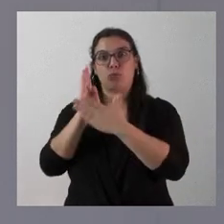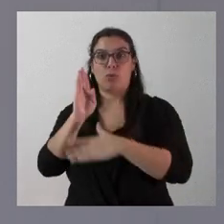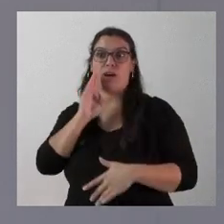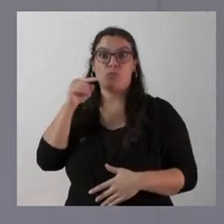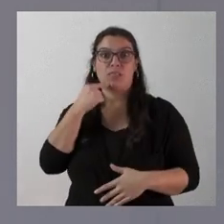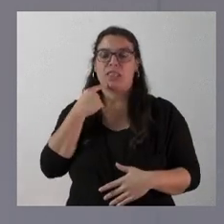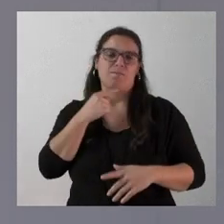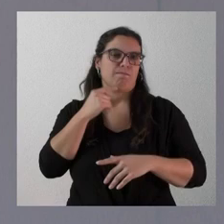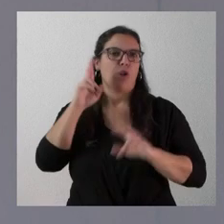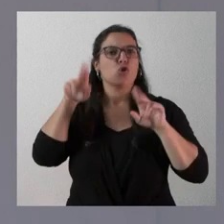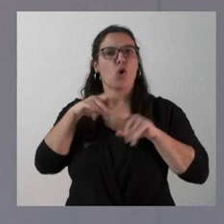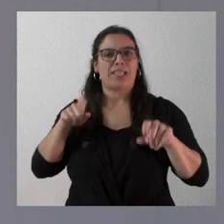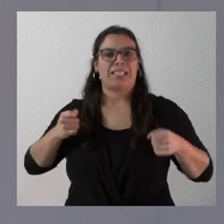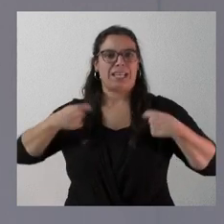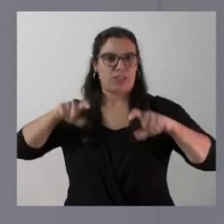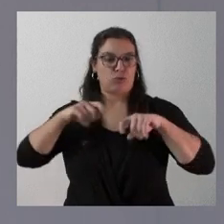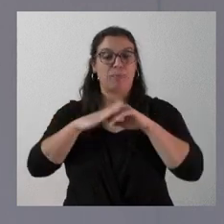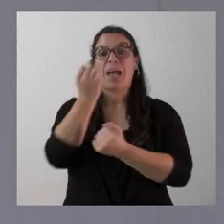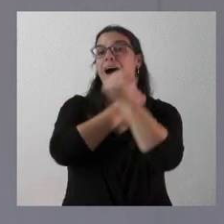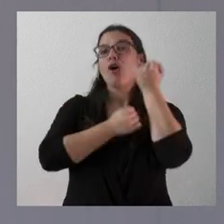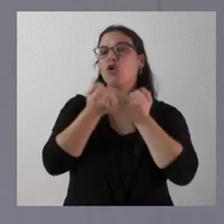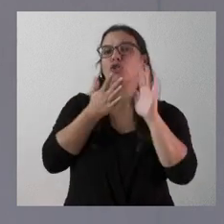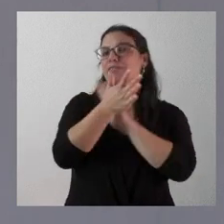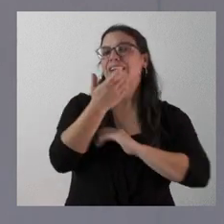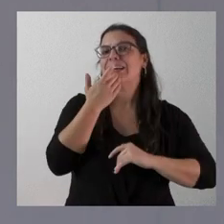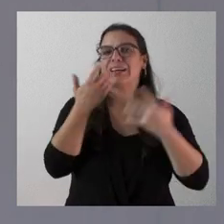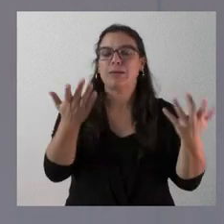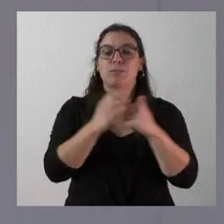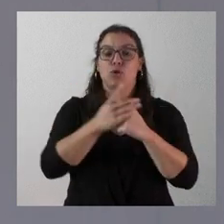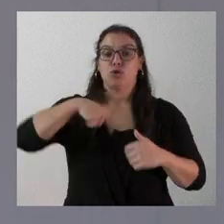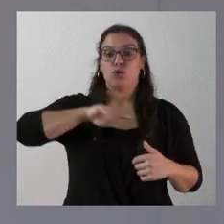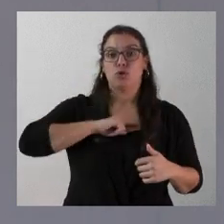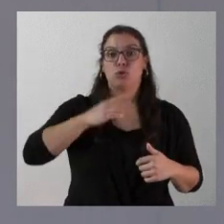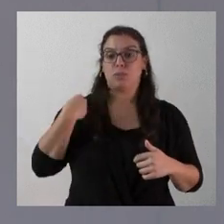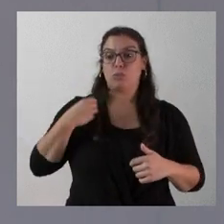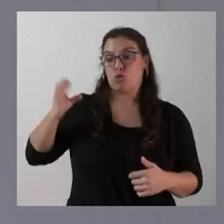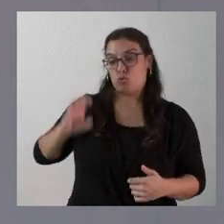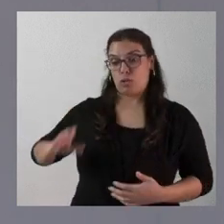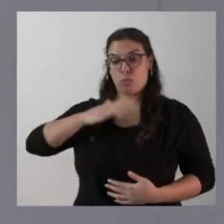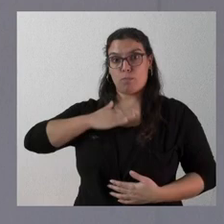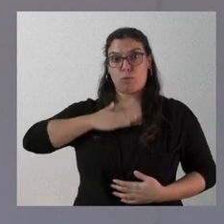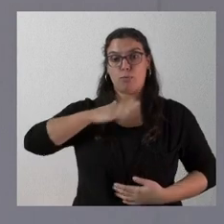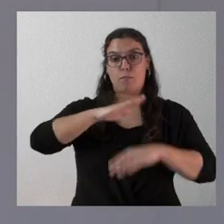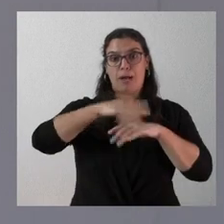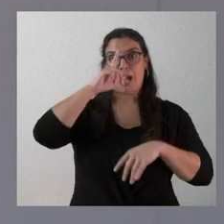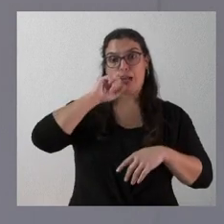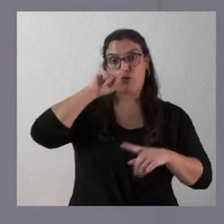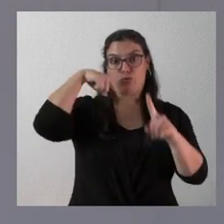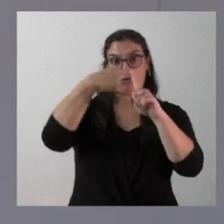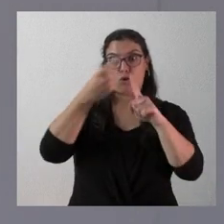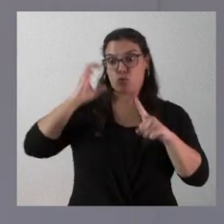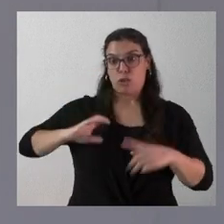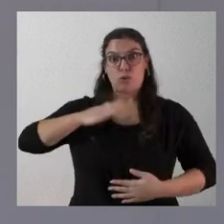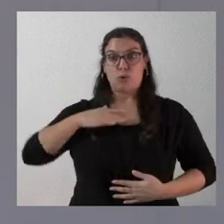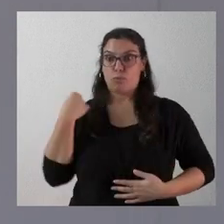mire ejemplo de austeridad es que el gobierno de Castilla y león hemos decidido congelarnos la retribuciones para el año 2023 esto